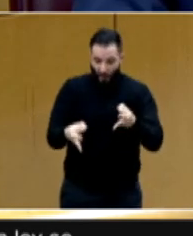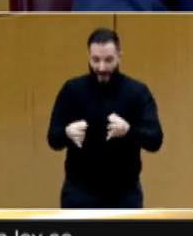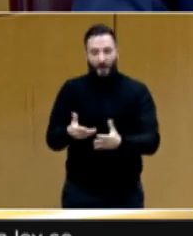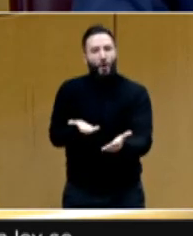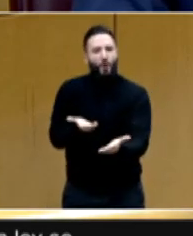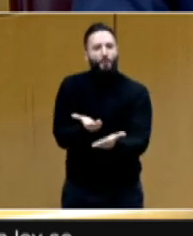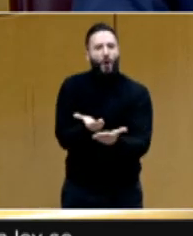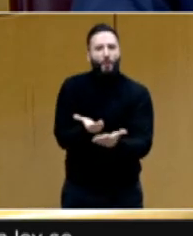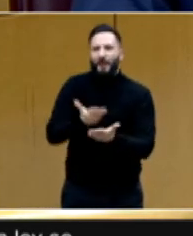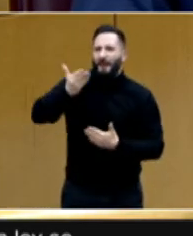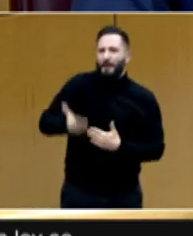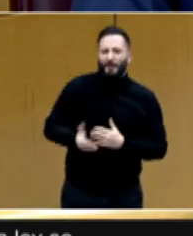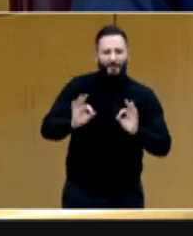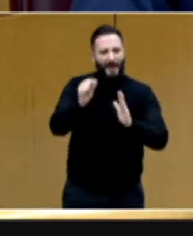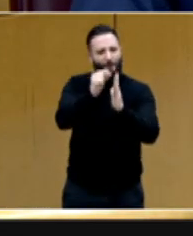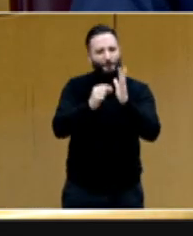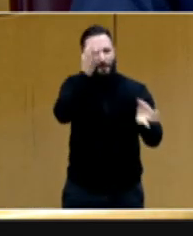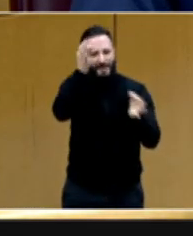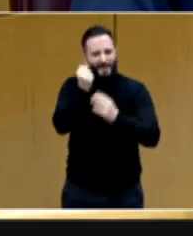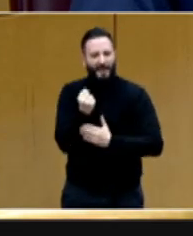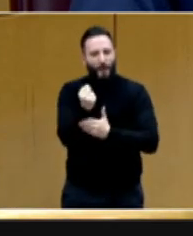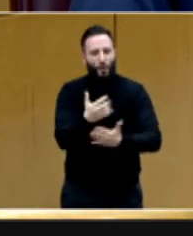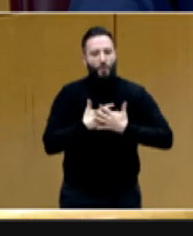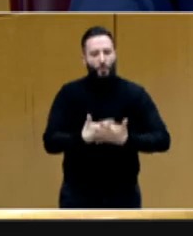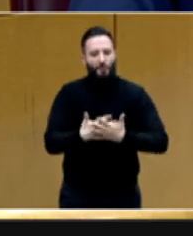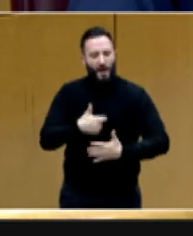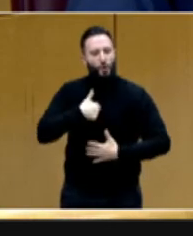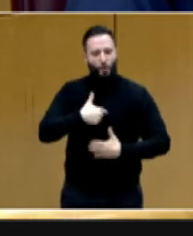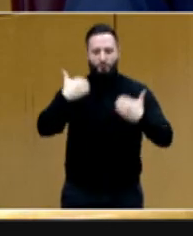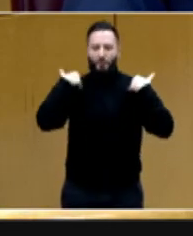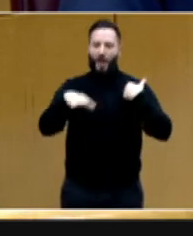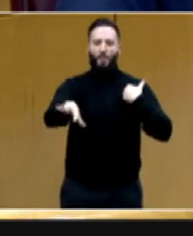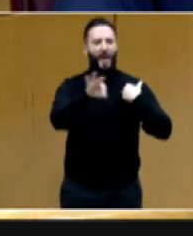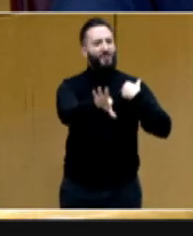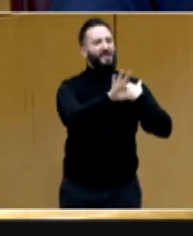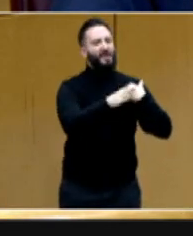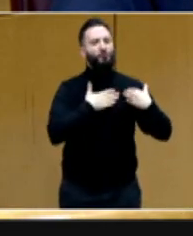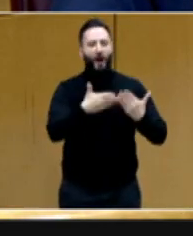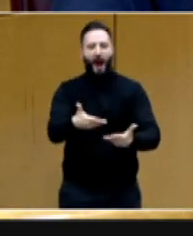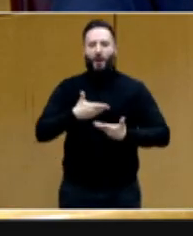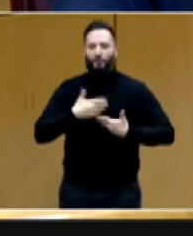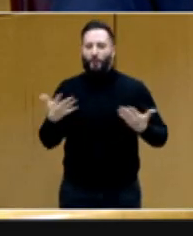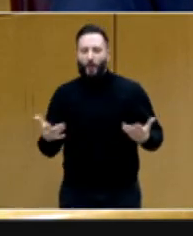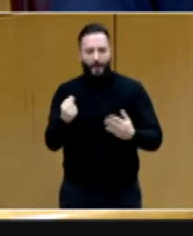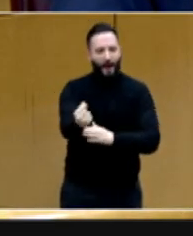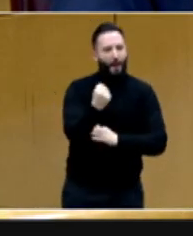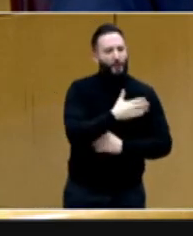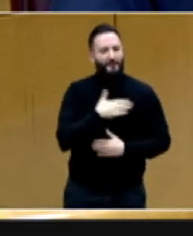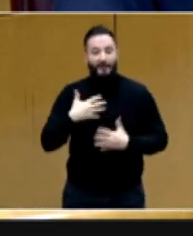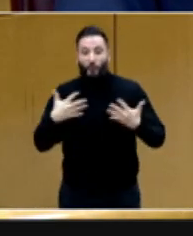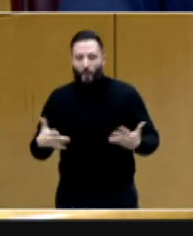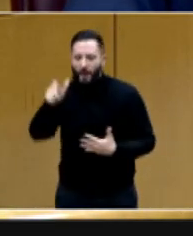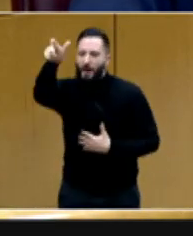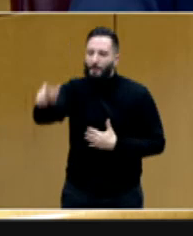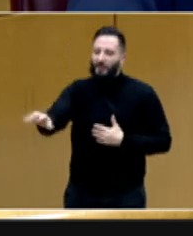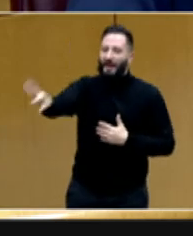importantes las medidas de apoyo voluntarias donde puedo decidir En qué necesita ayuda qué apoyo quiero y qué persona elijo